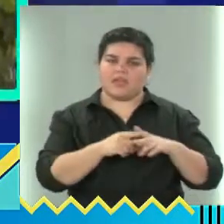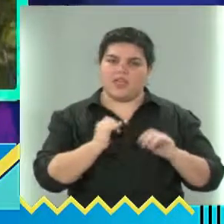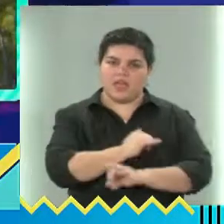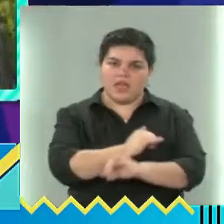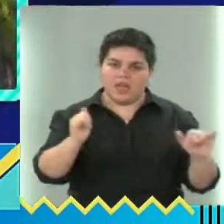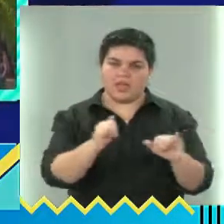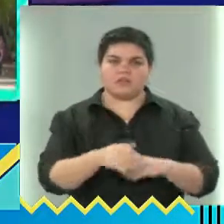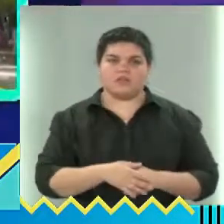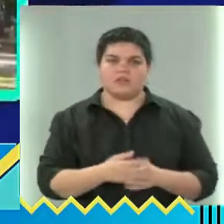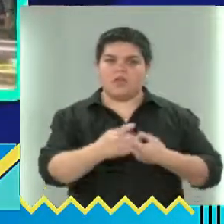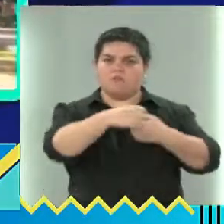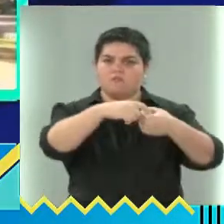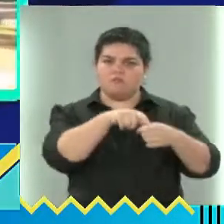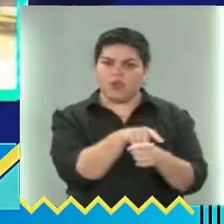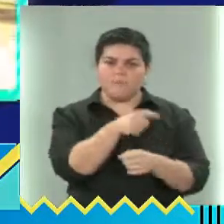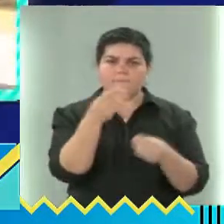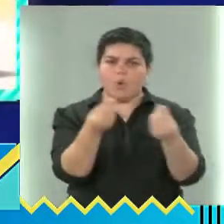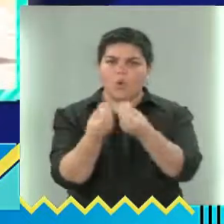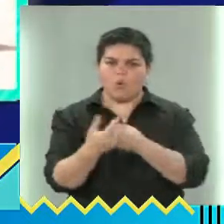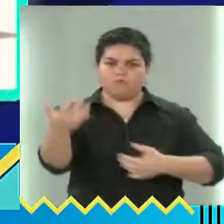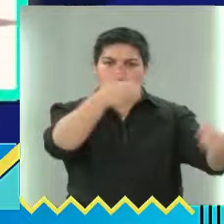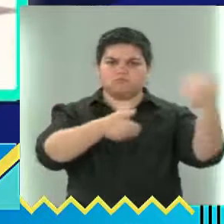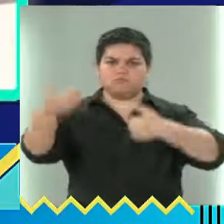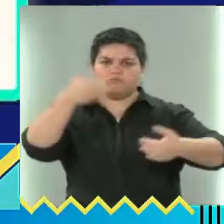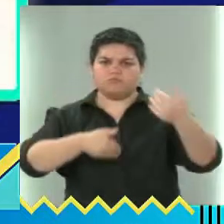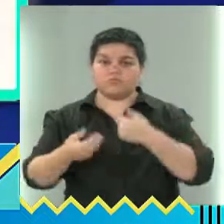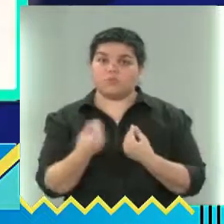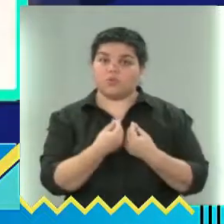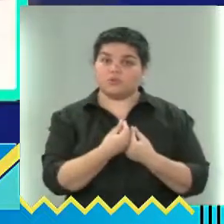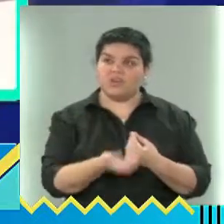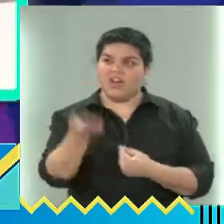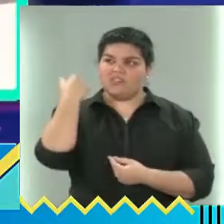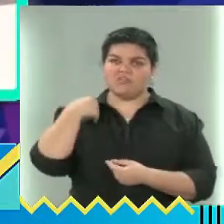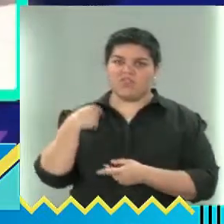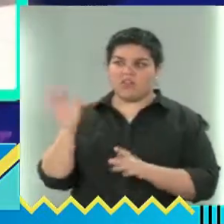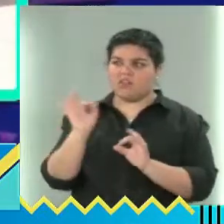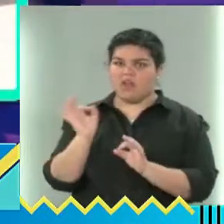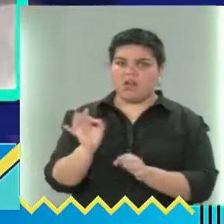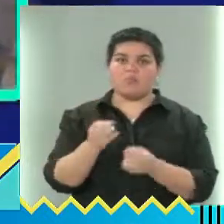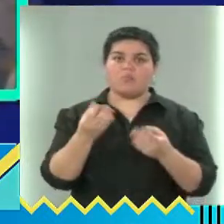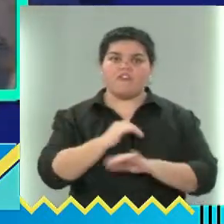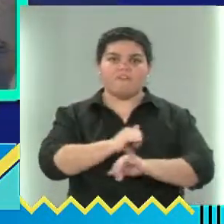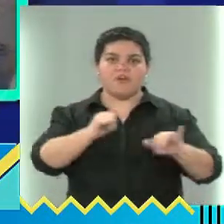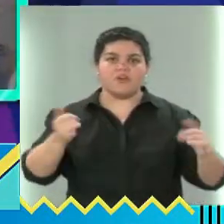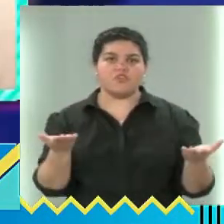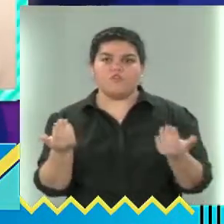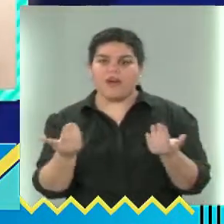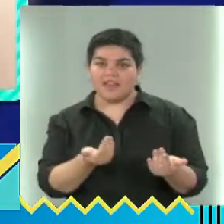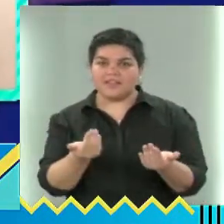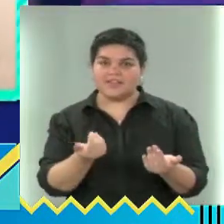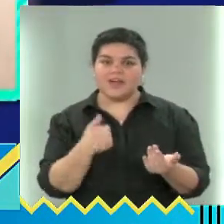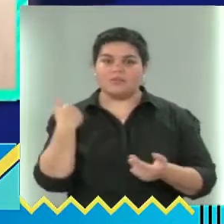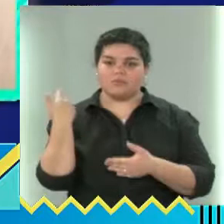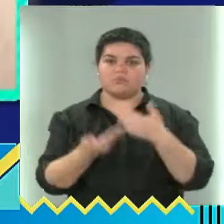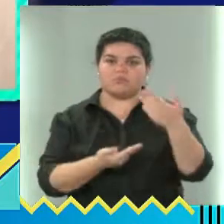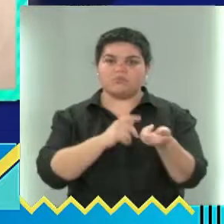alta adherencia que tenemos en la persona. Y antes no donaban sangre porque estaban desinformados o porque no sabemos qué